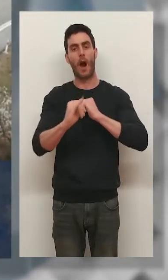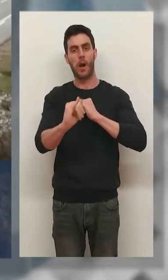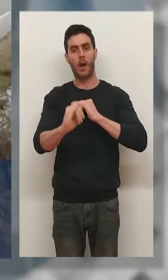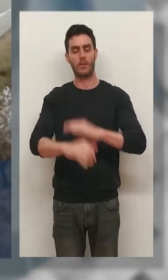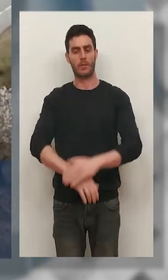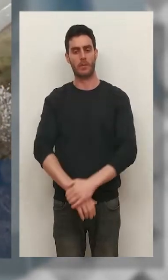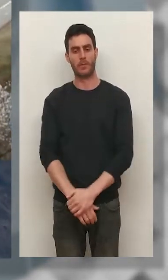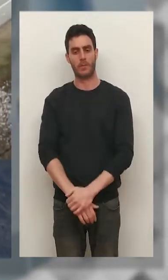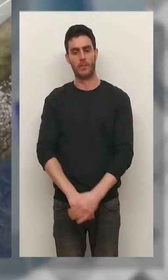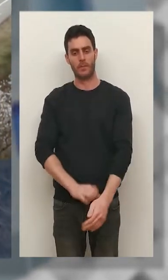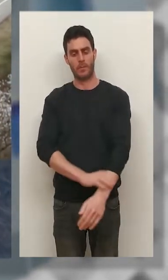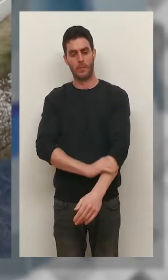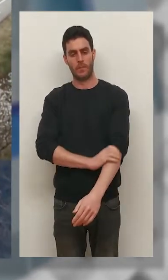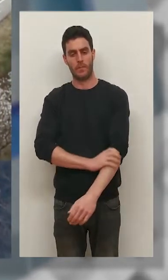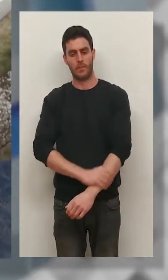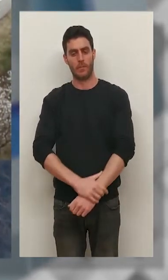estabilidad.